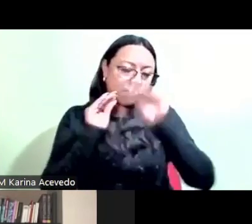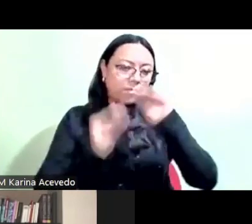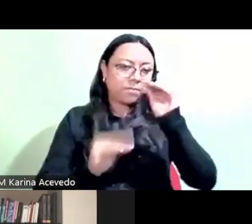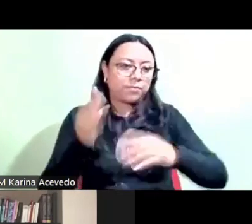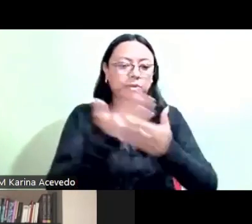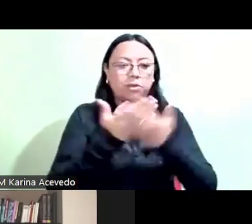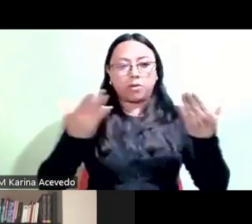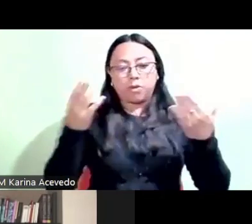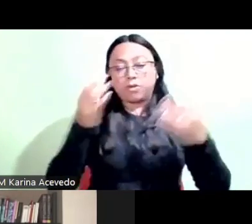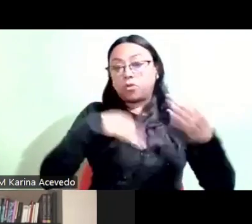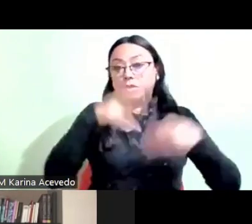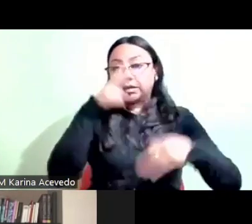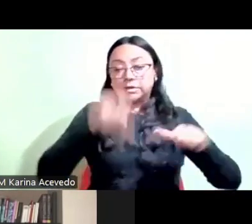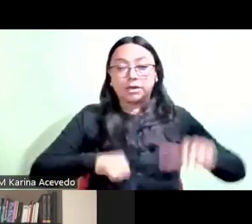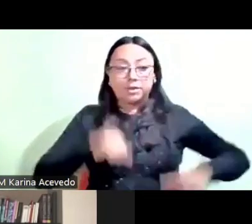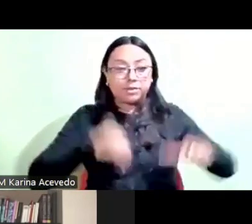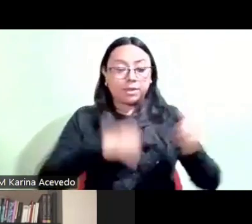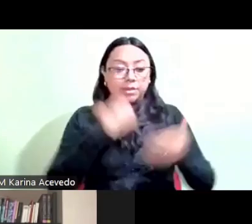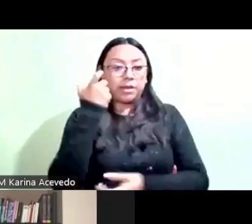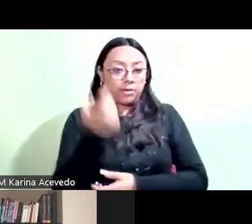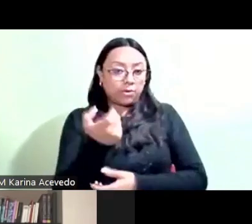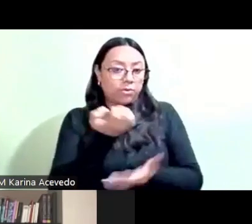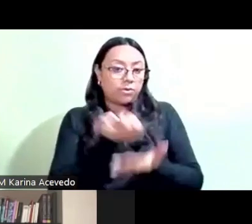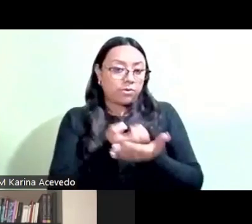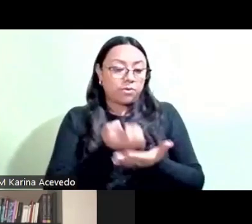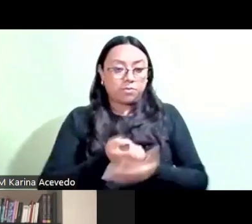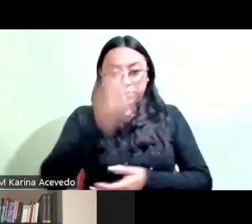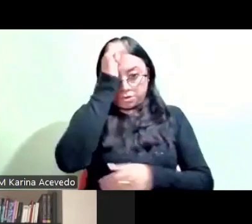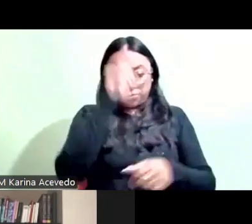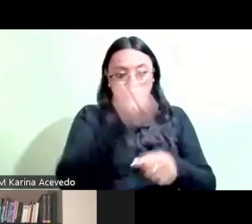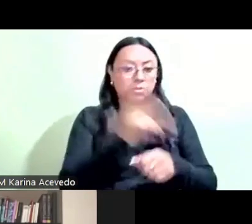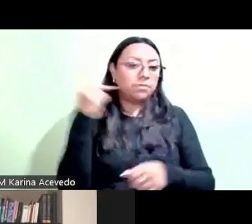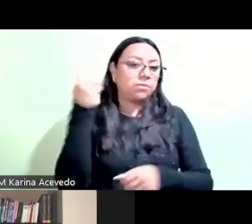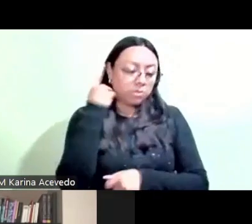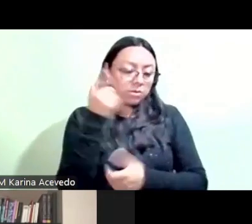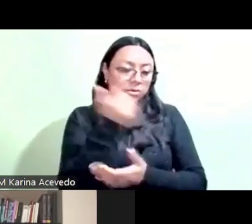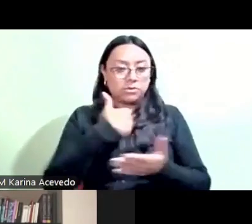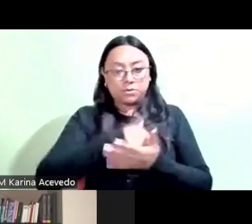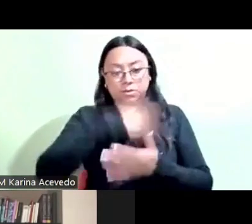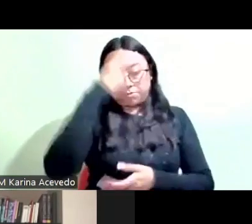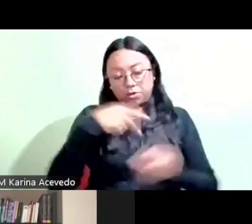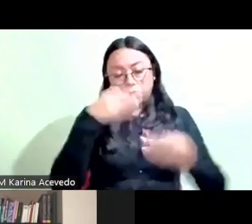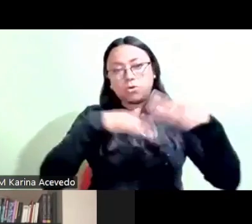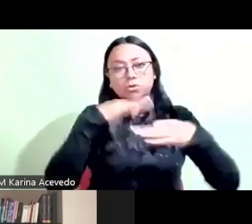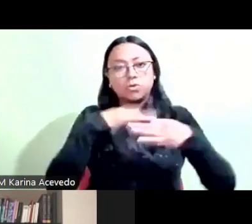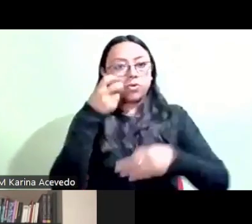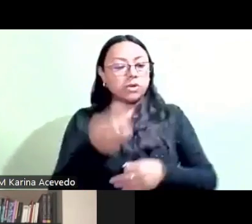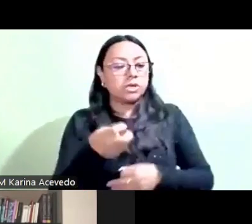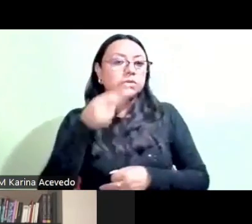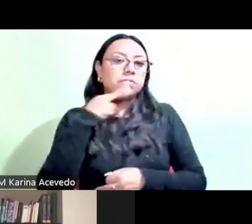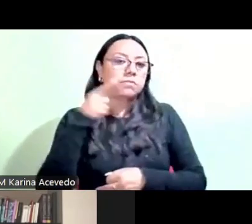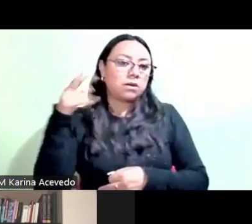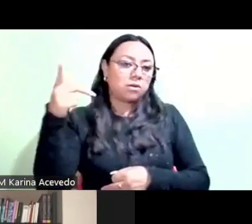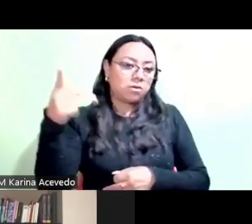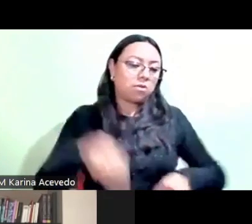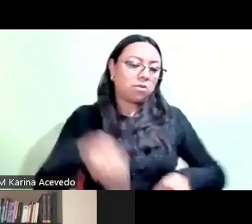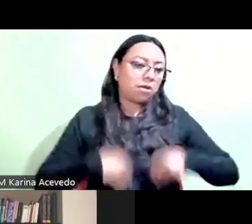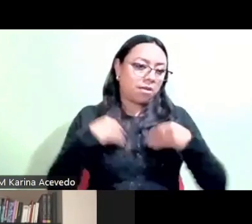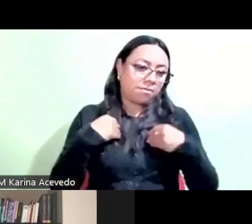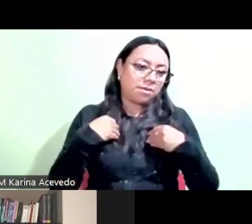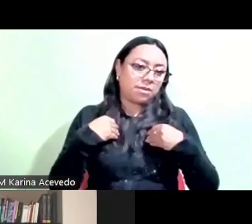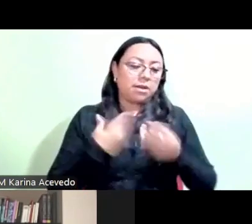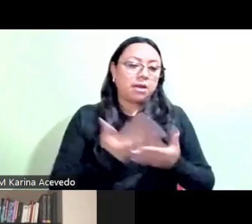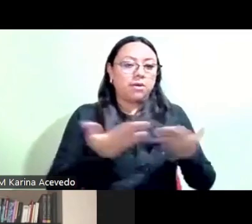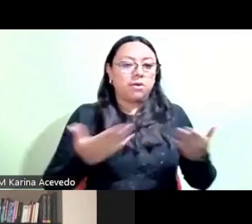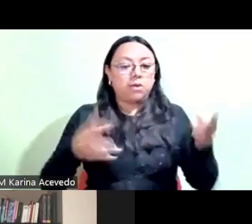actividad económica, cultural y política de la Ciudad de México, mejorando las condiciones de vida de la población residente. En materia de